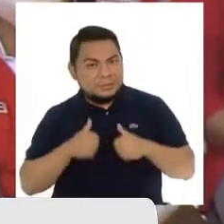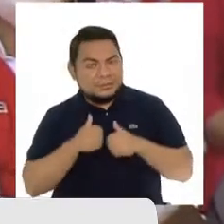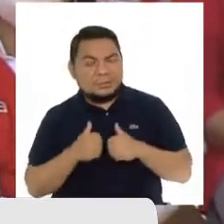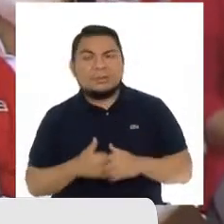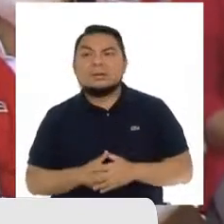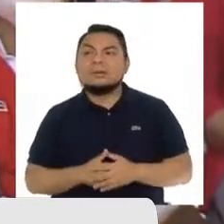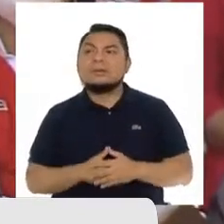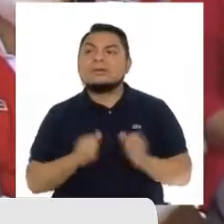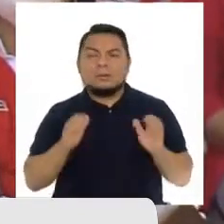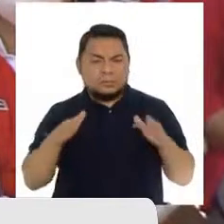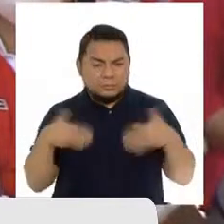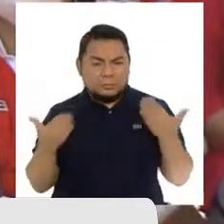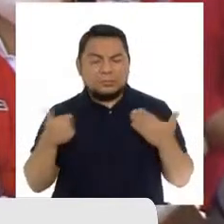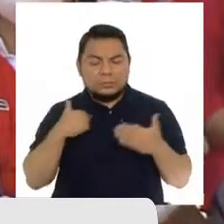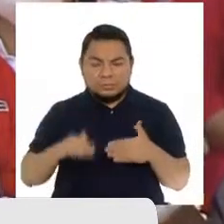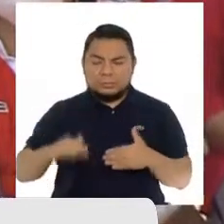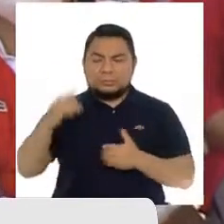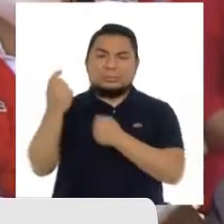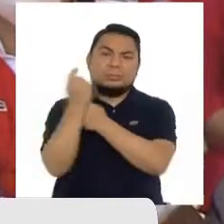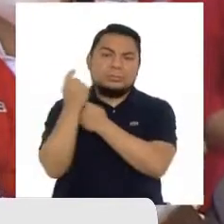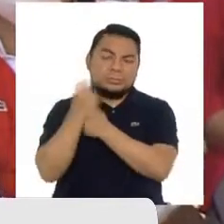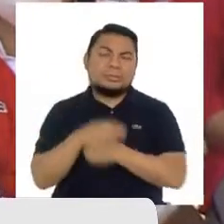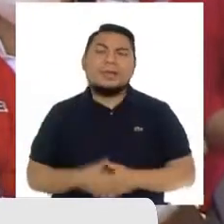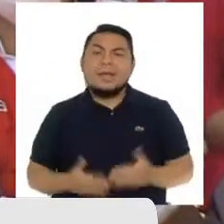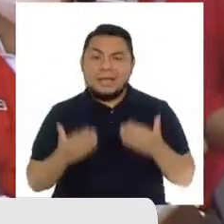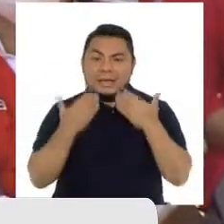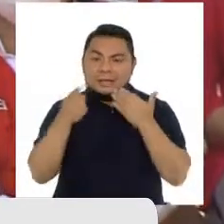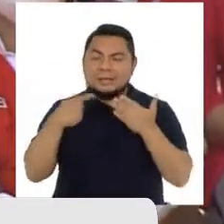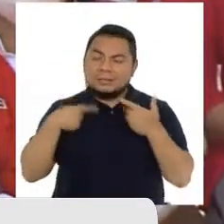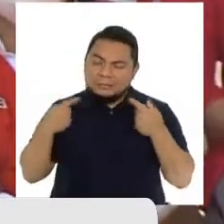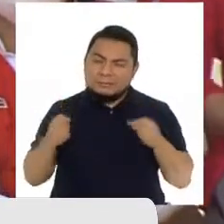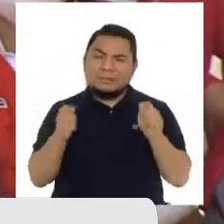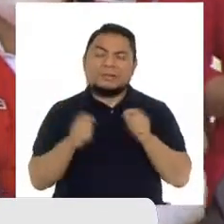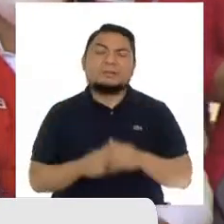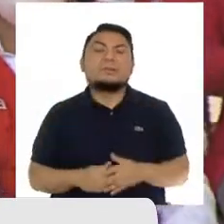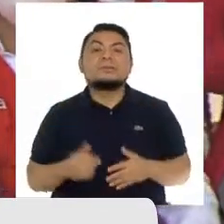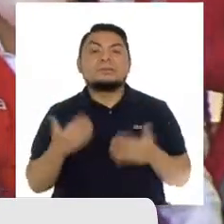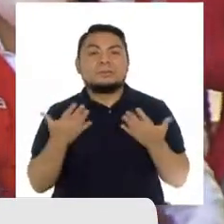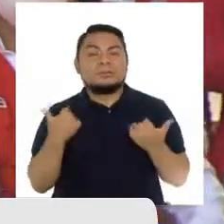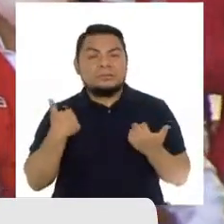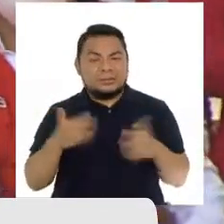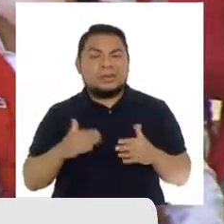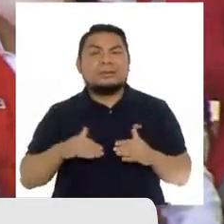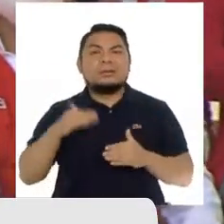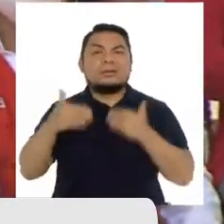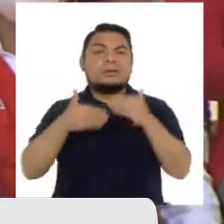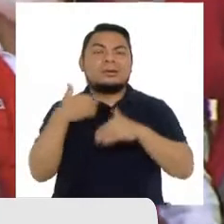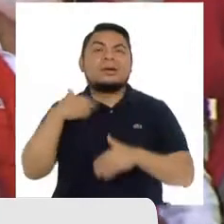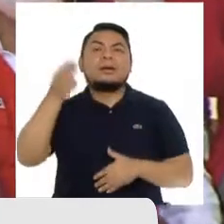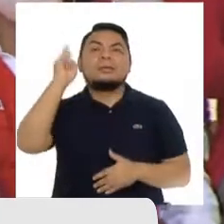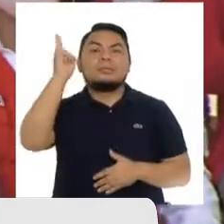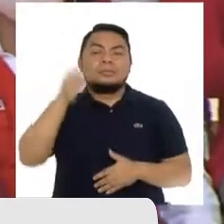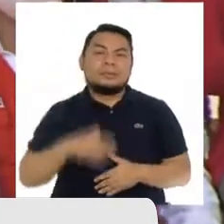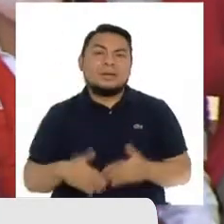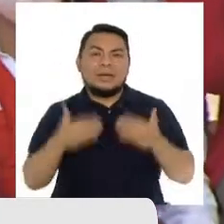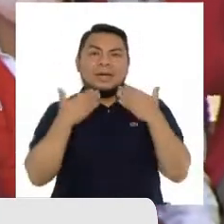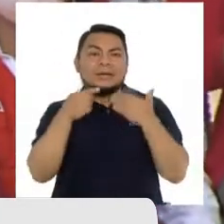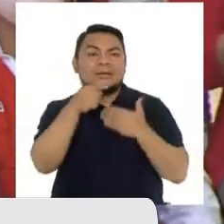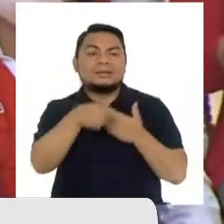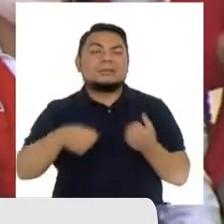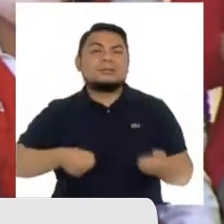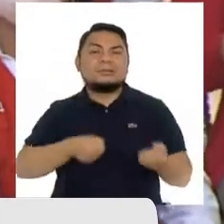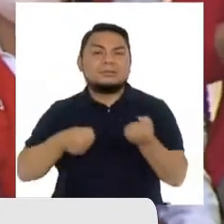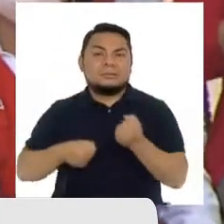pude educarme y gracias a ese esfuerzo llegué a ser maestro gracias a alegre y cultura